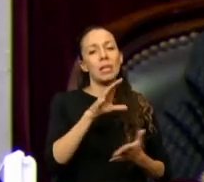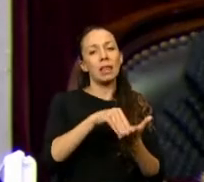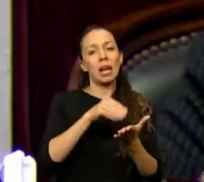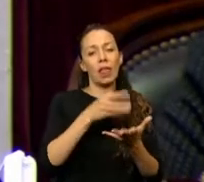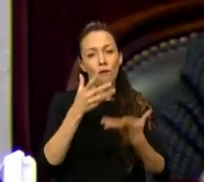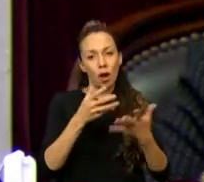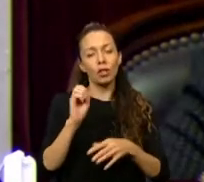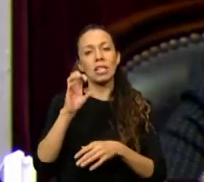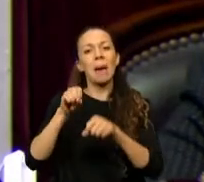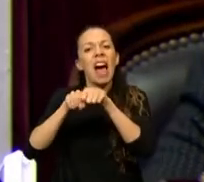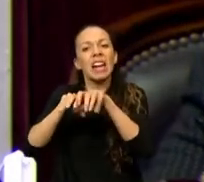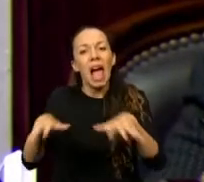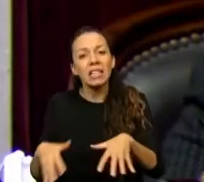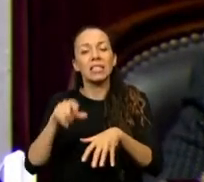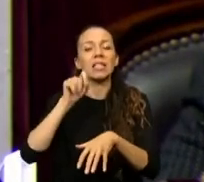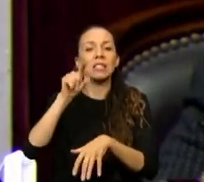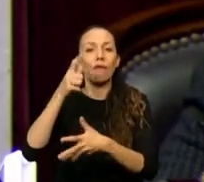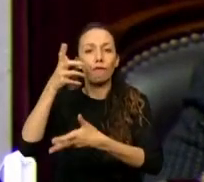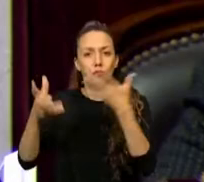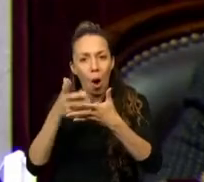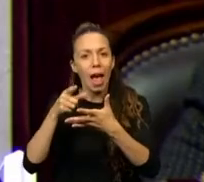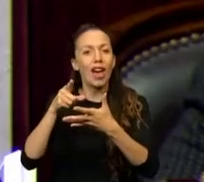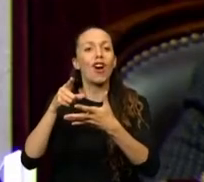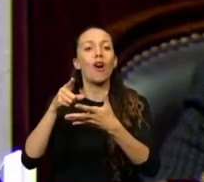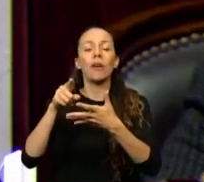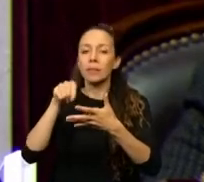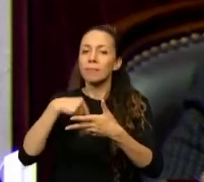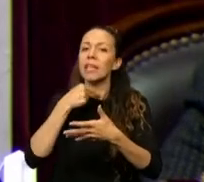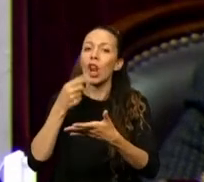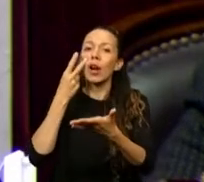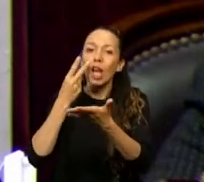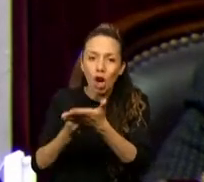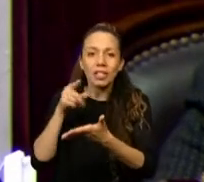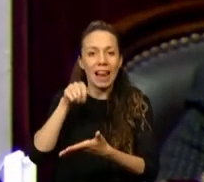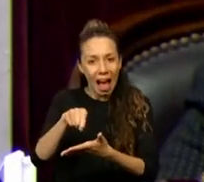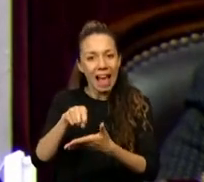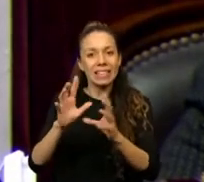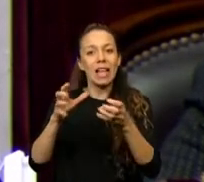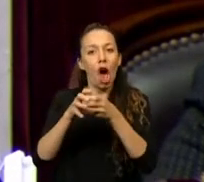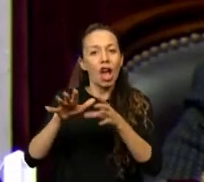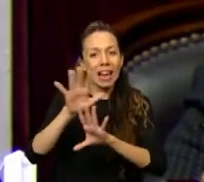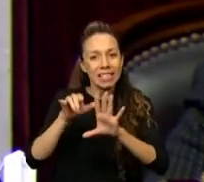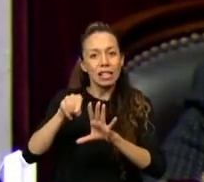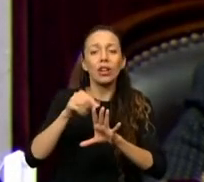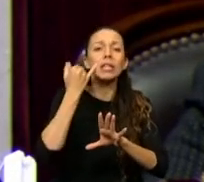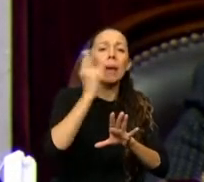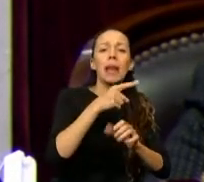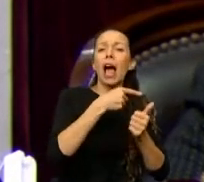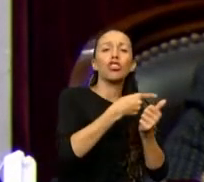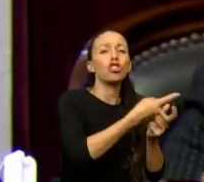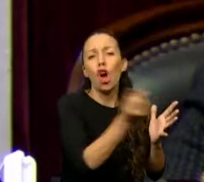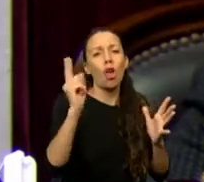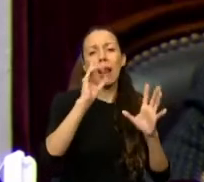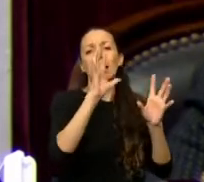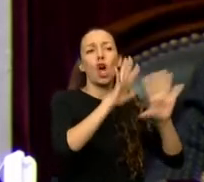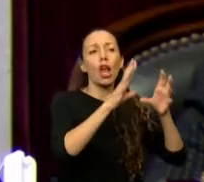Raíces de Fuego y en ellos el reconocimiento a todas las organizaciones fueguinas que hacen esta